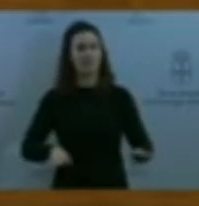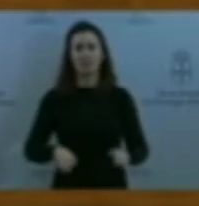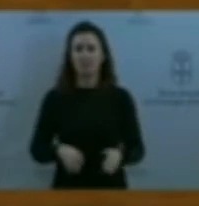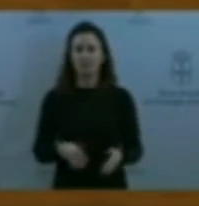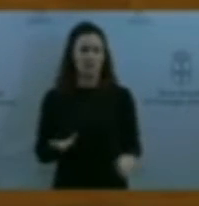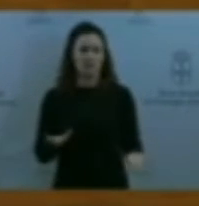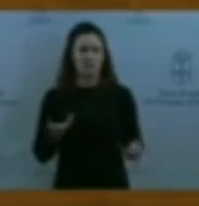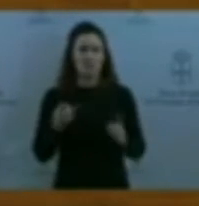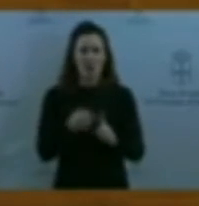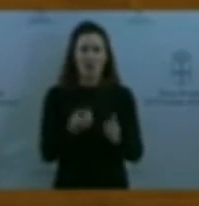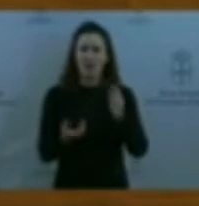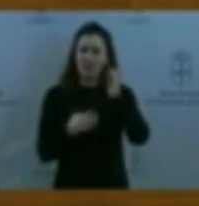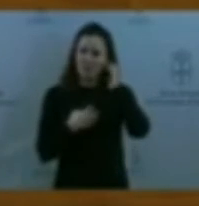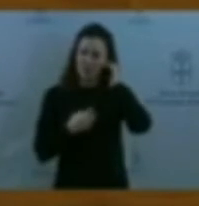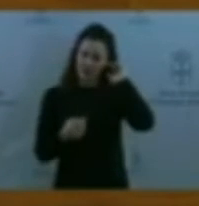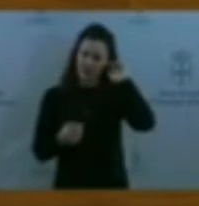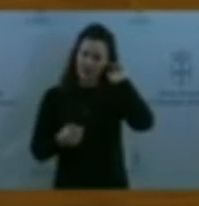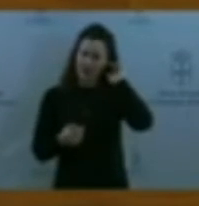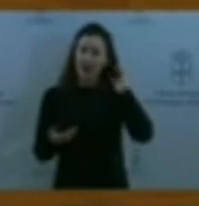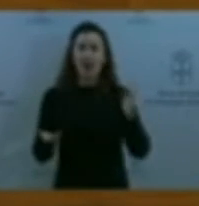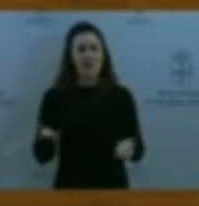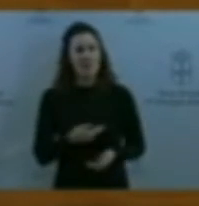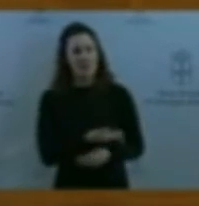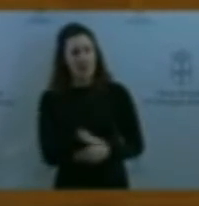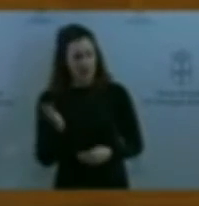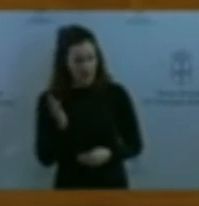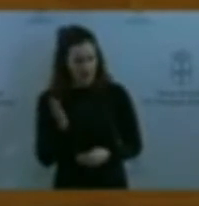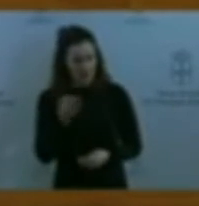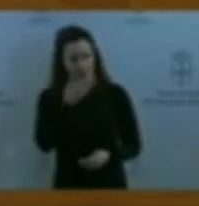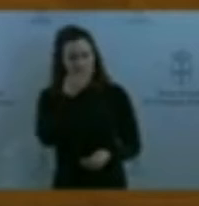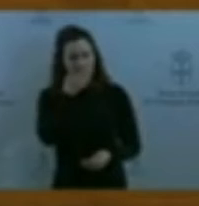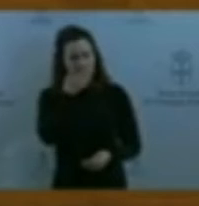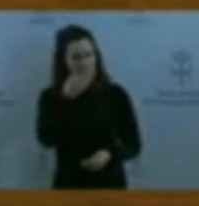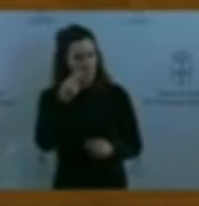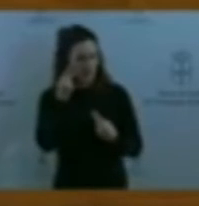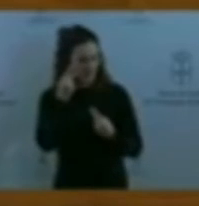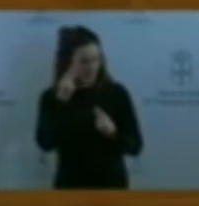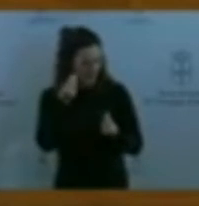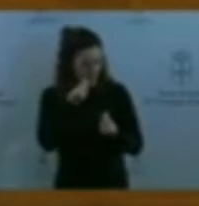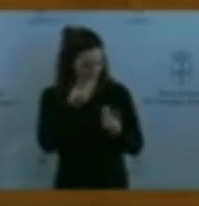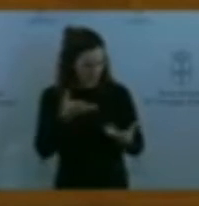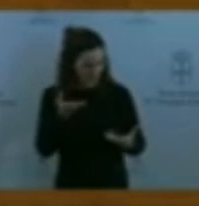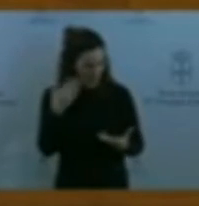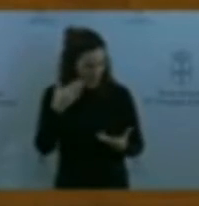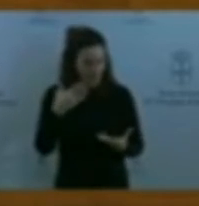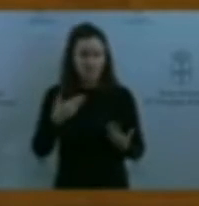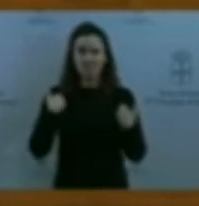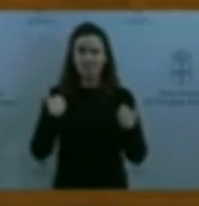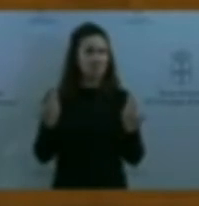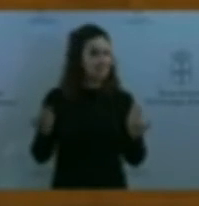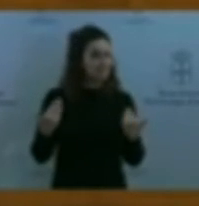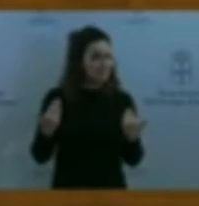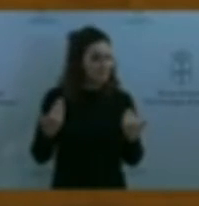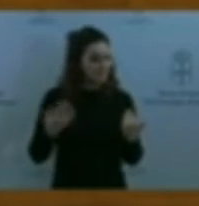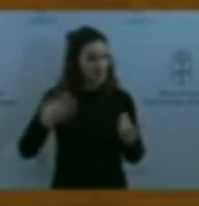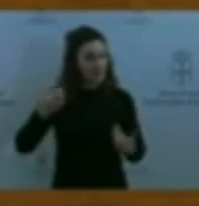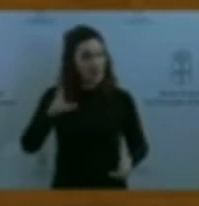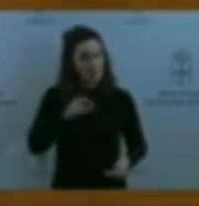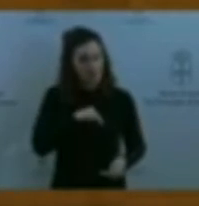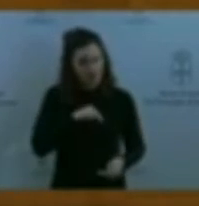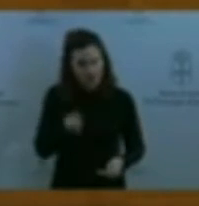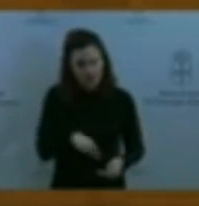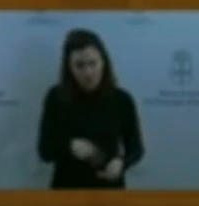¿merecemos los demás esta falta de visión, esta falta de responsabilidad? ¿La merecemos los asturianos? ¿No tendrían que ser otros los